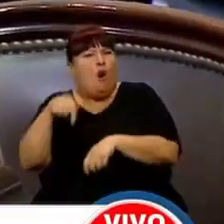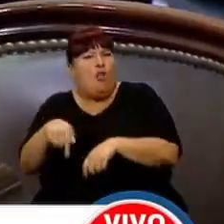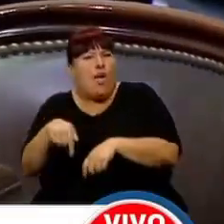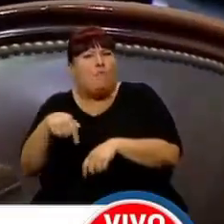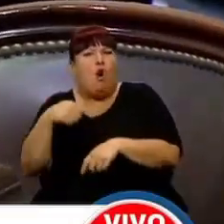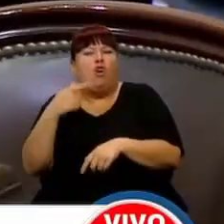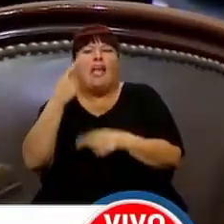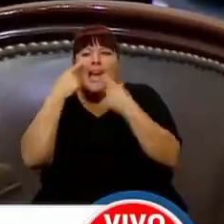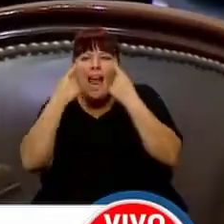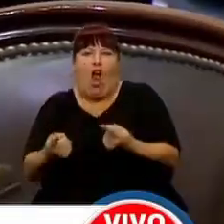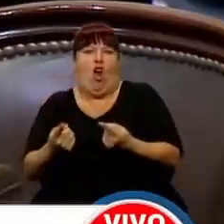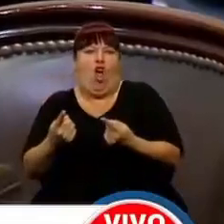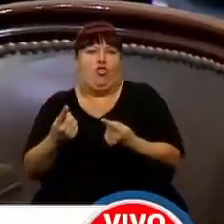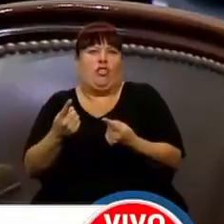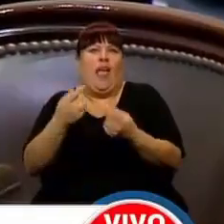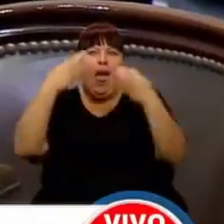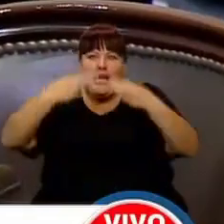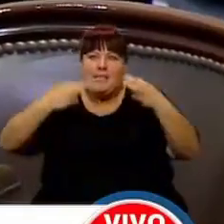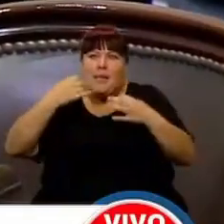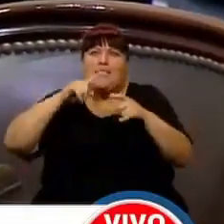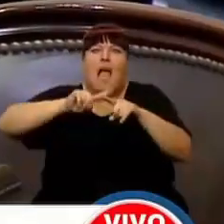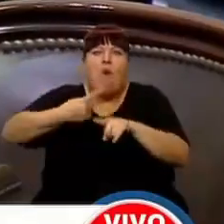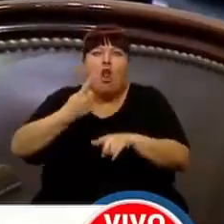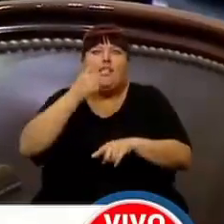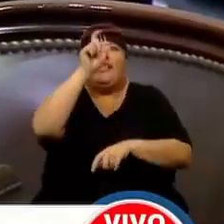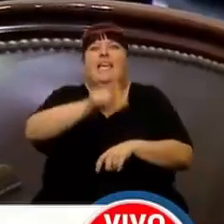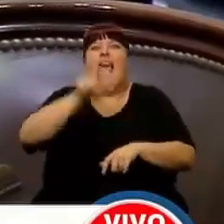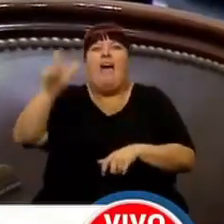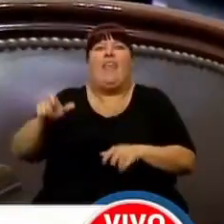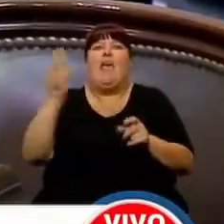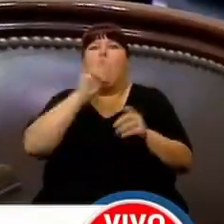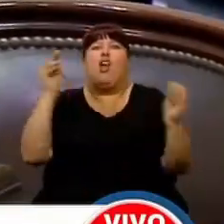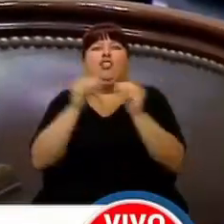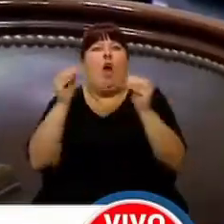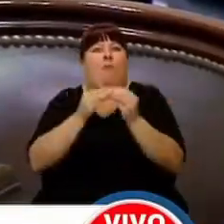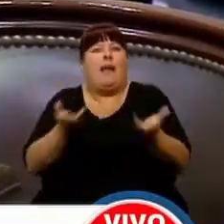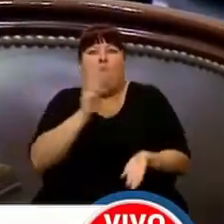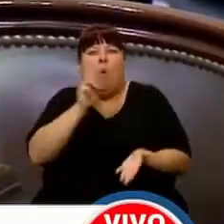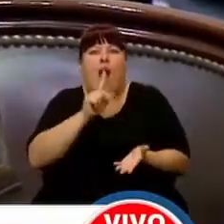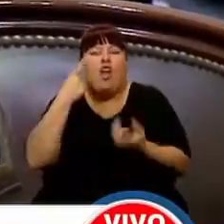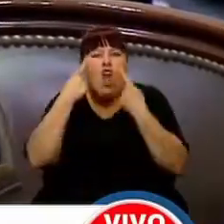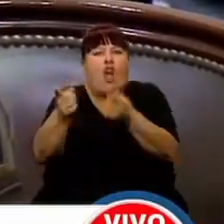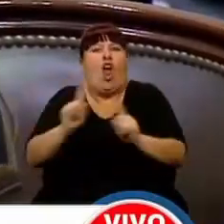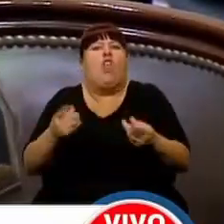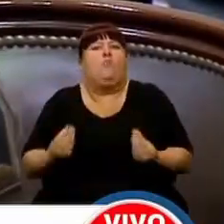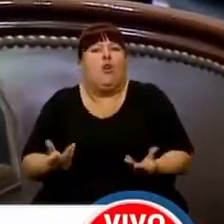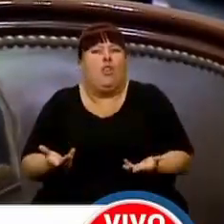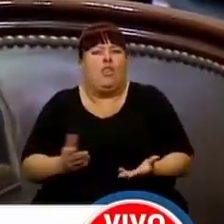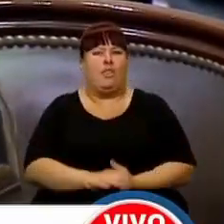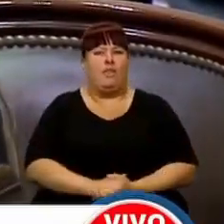de saber reconocer las cualidades políticas de nuestras compañeras mujeres?